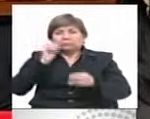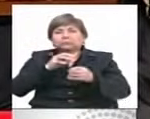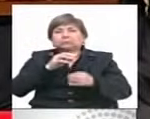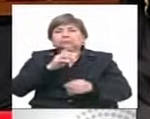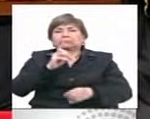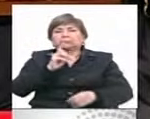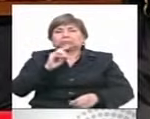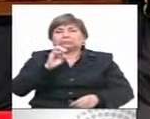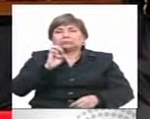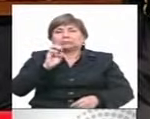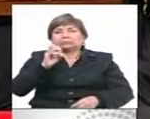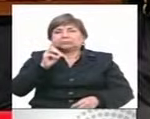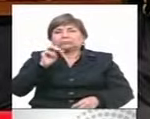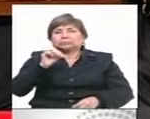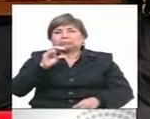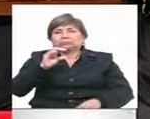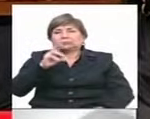democracia.